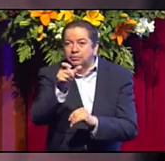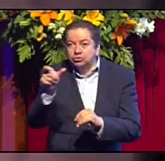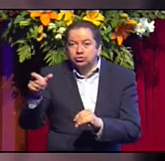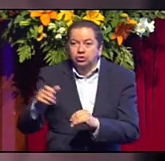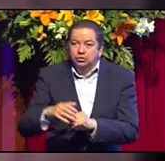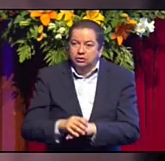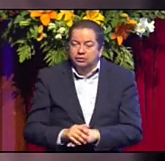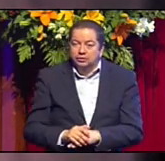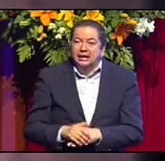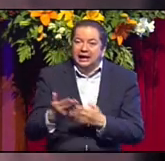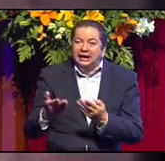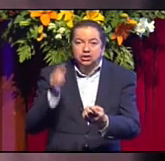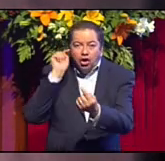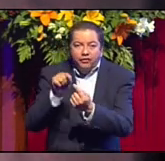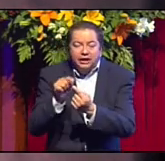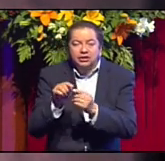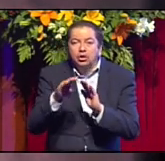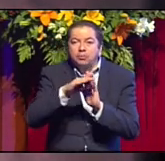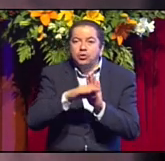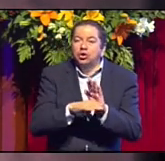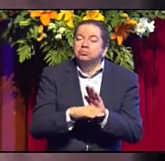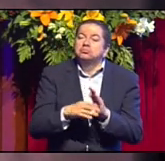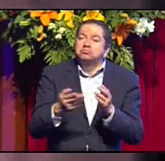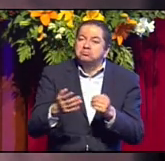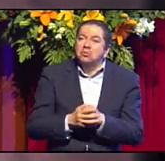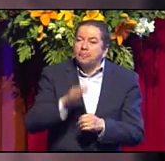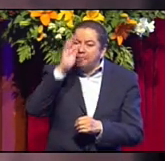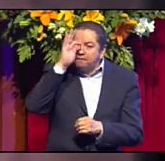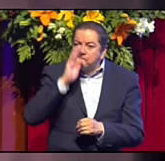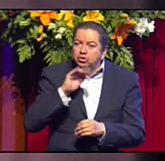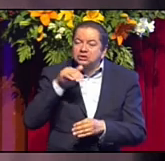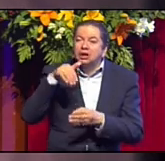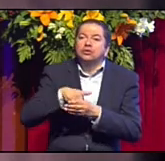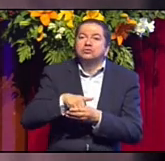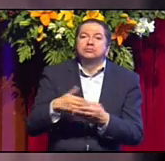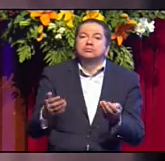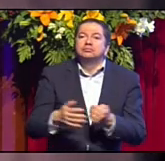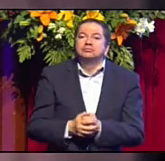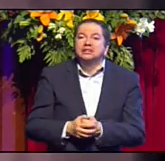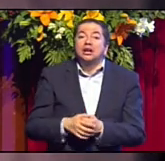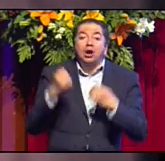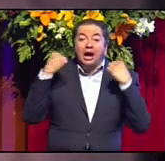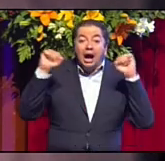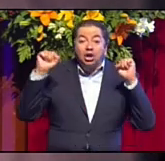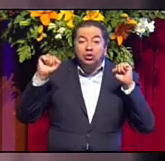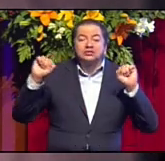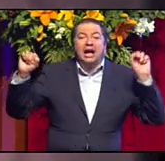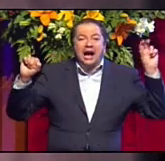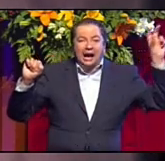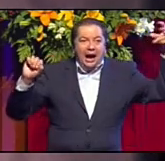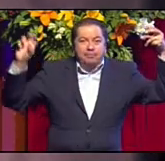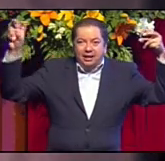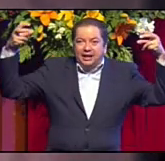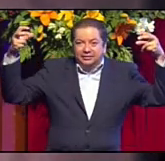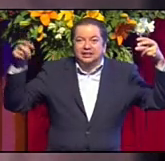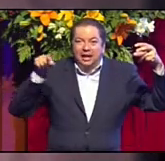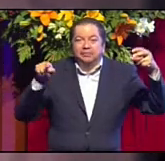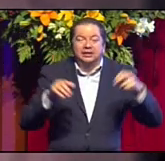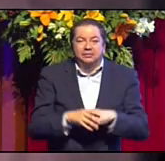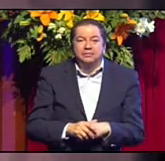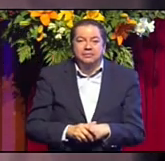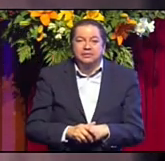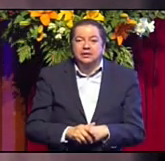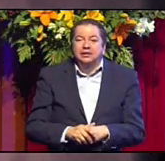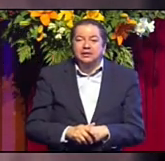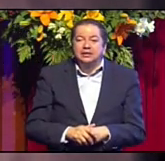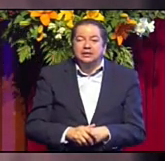programa. Bueno, los funcionarios del servicio tuvieron que llamar a votación y adivinen qué ganó, pues las cámaras de seguridad. ¿Ah? Y la señal, bueno, y fue paliza.